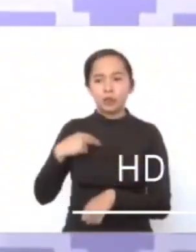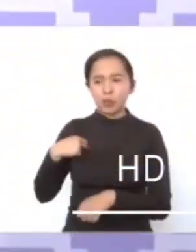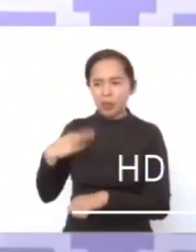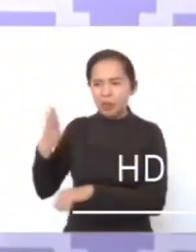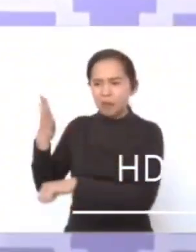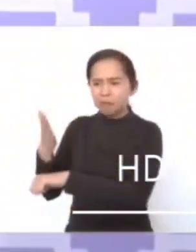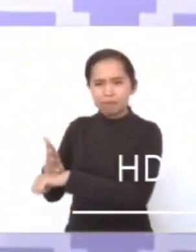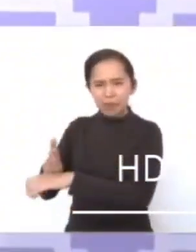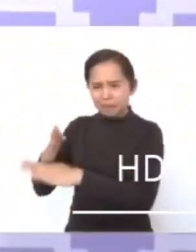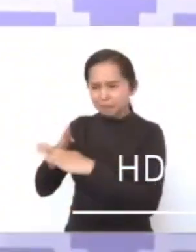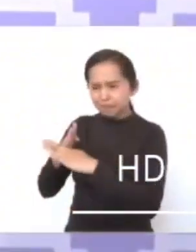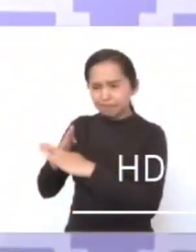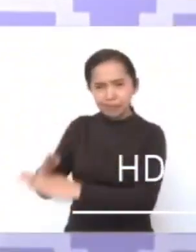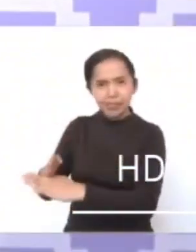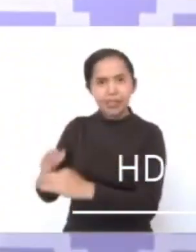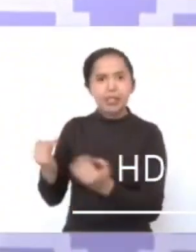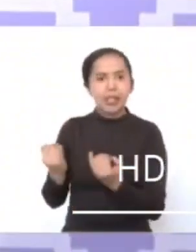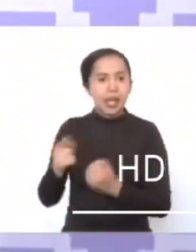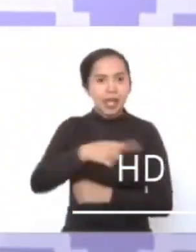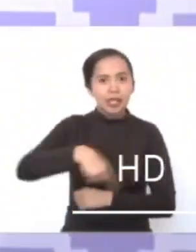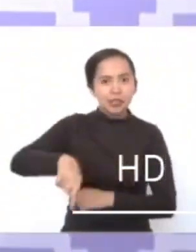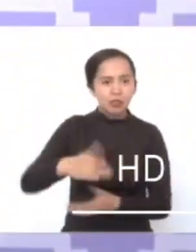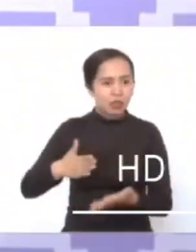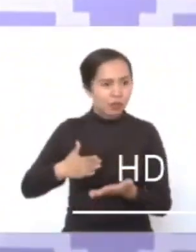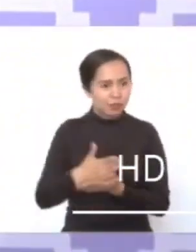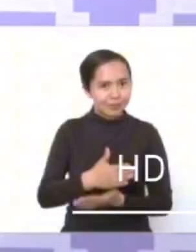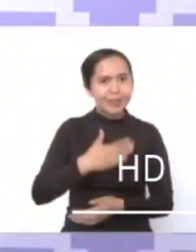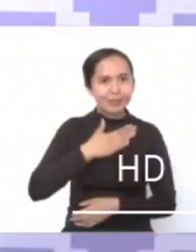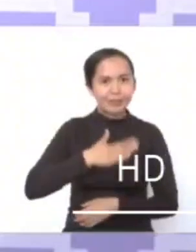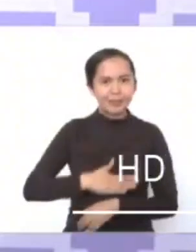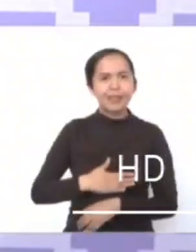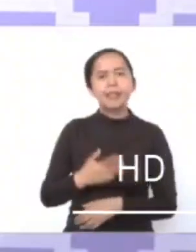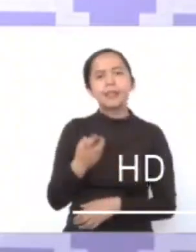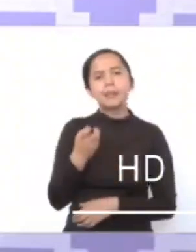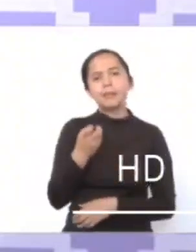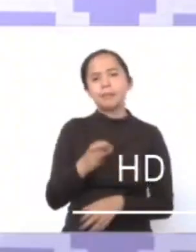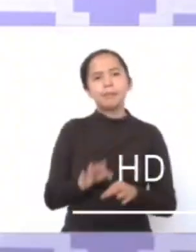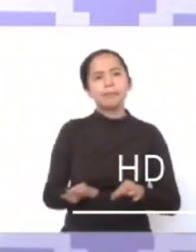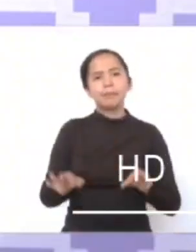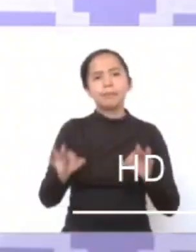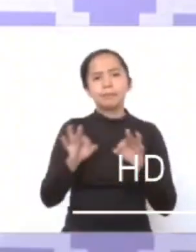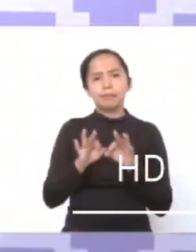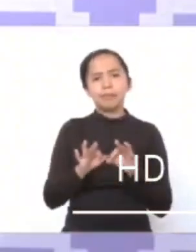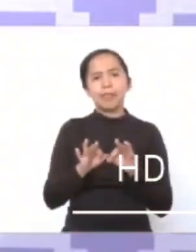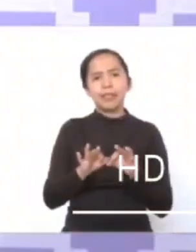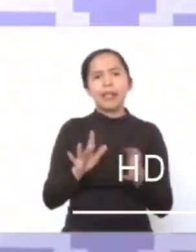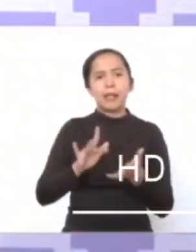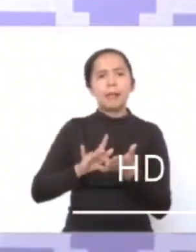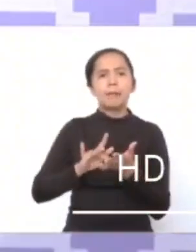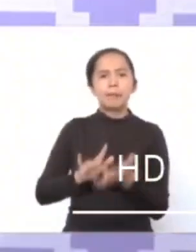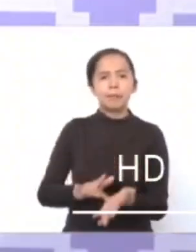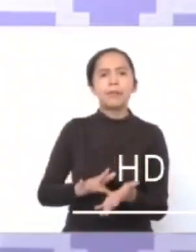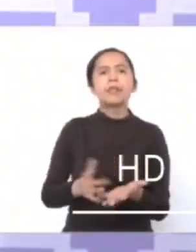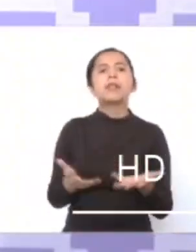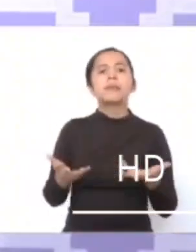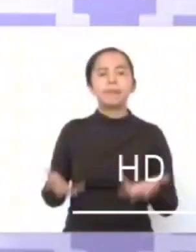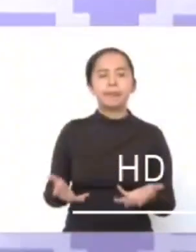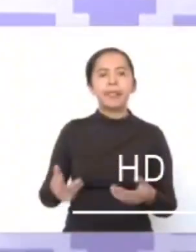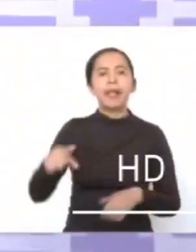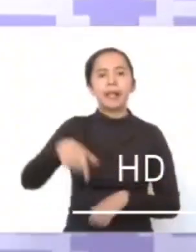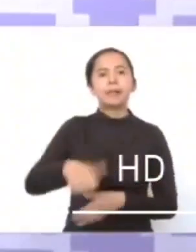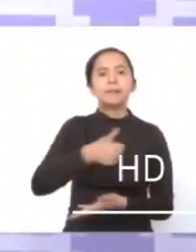impunidad y garantizar el acceso a la justicia es la mejor forma de contribuir a construir una